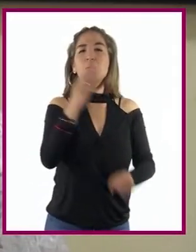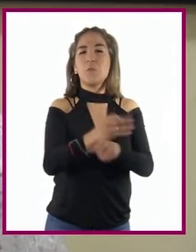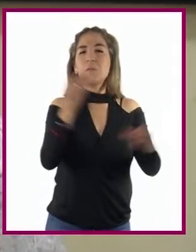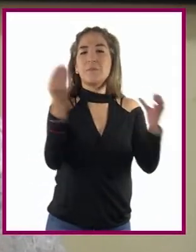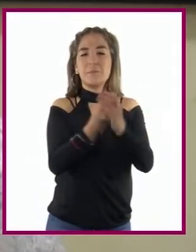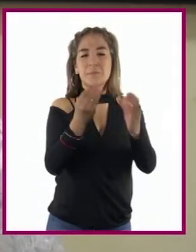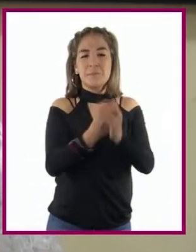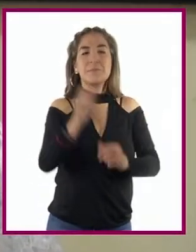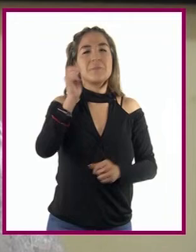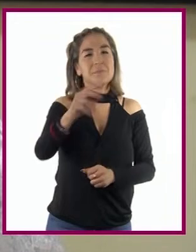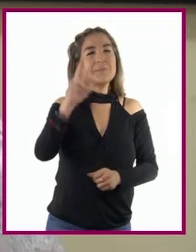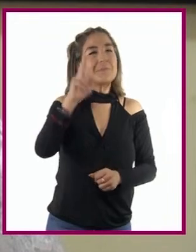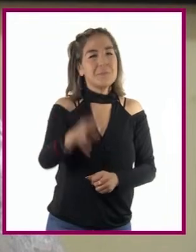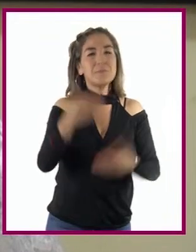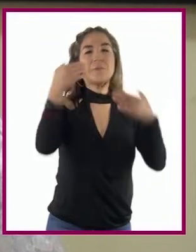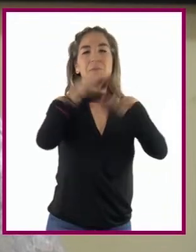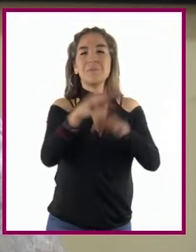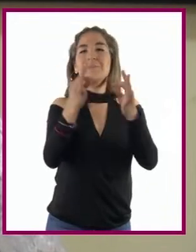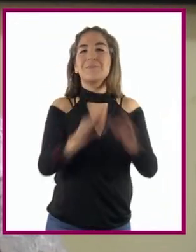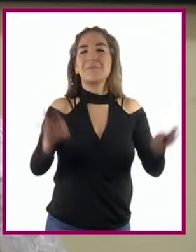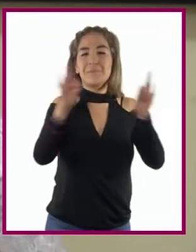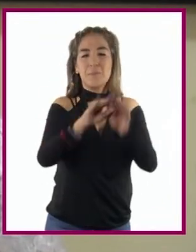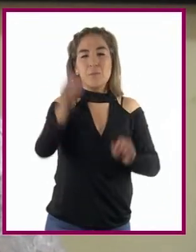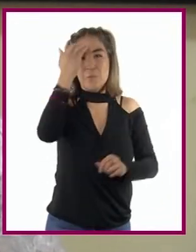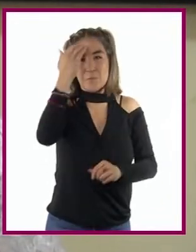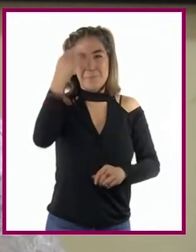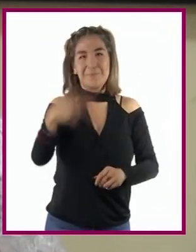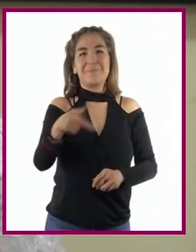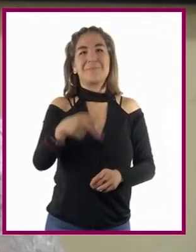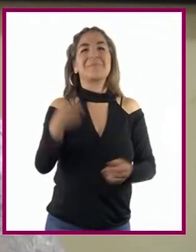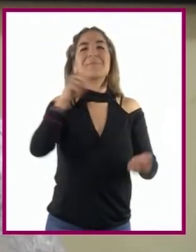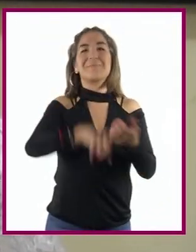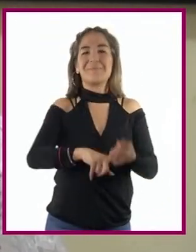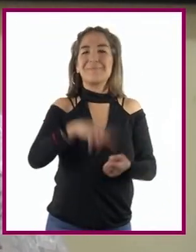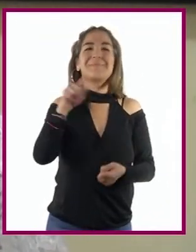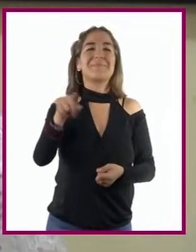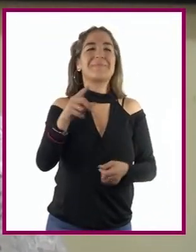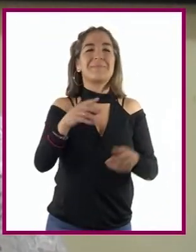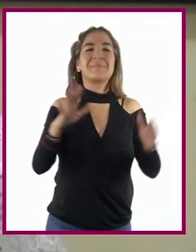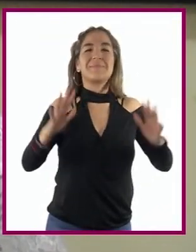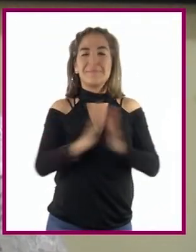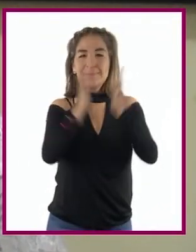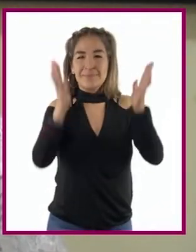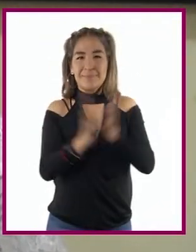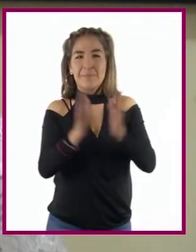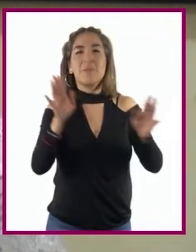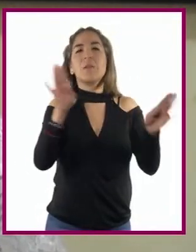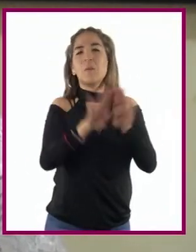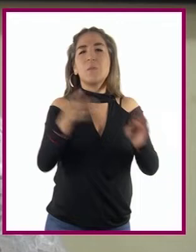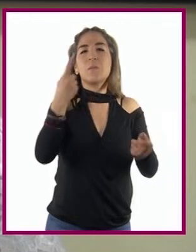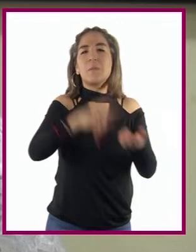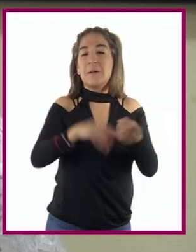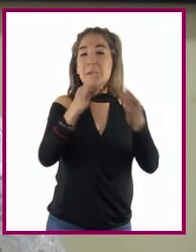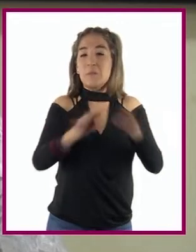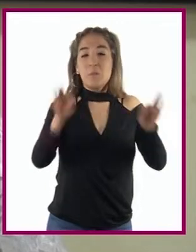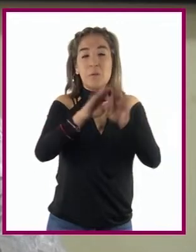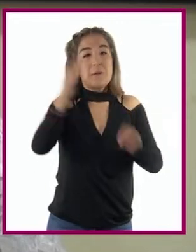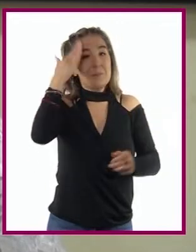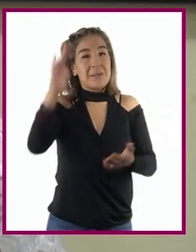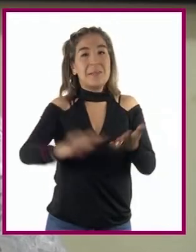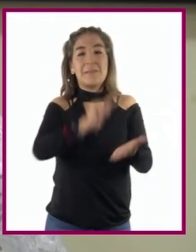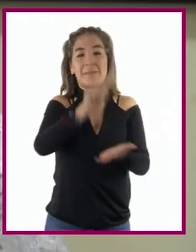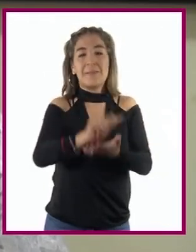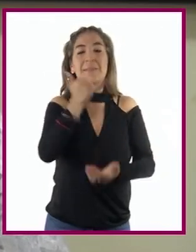sesión pudimos reflexionar sobre la importancia de conocer los principios de la democracia, en especial el principio de la legalidad